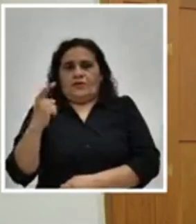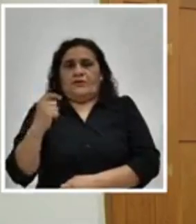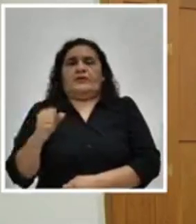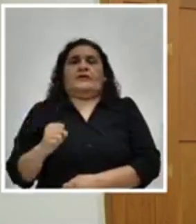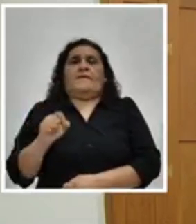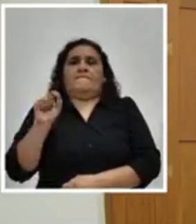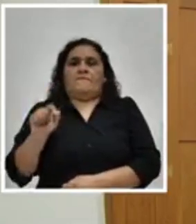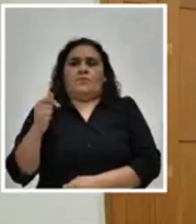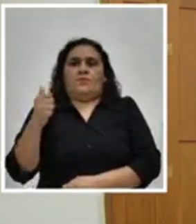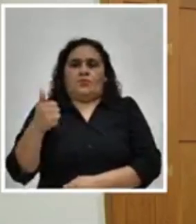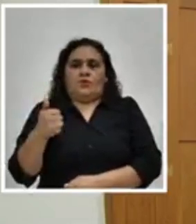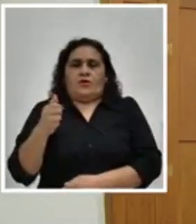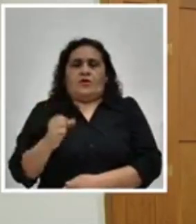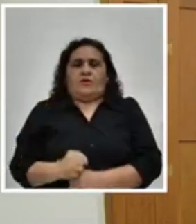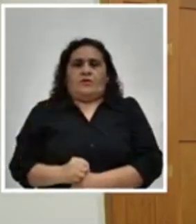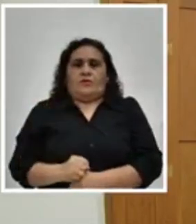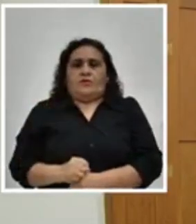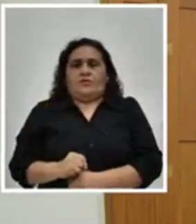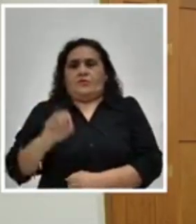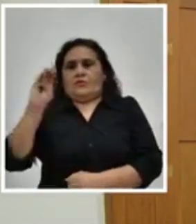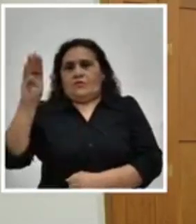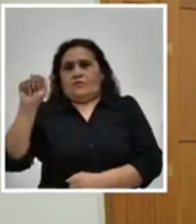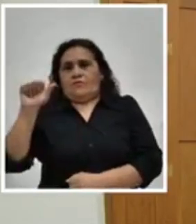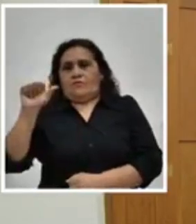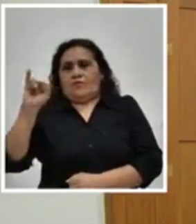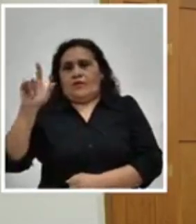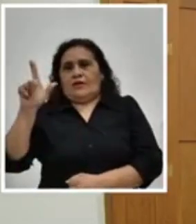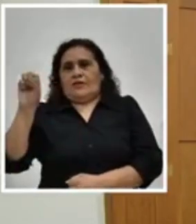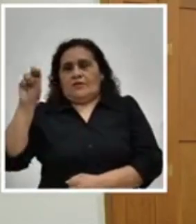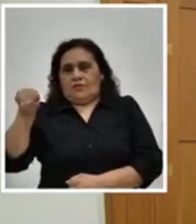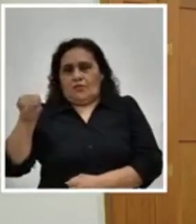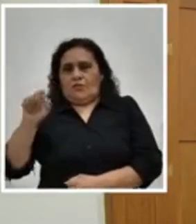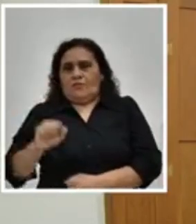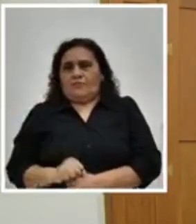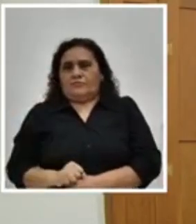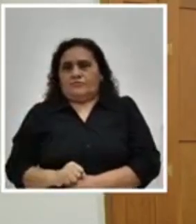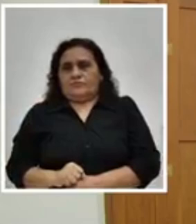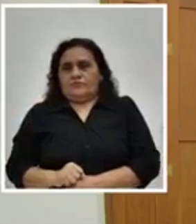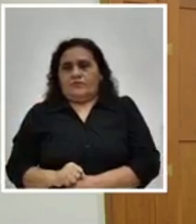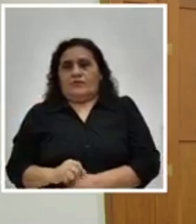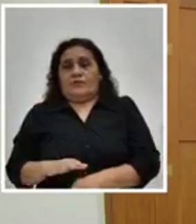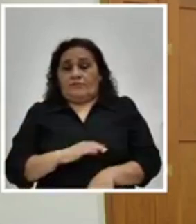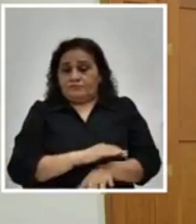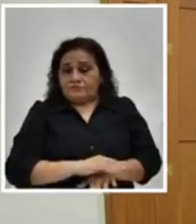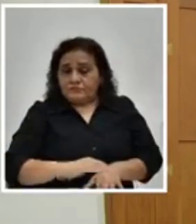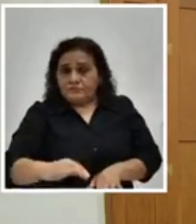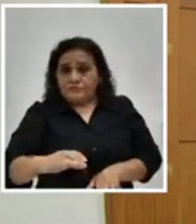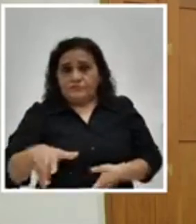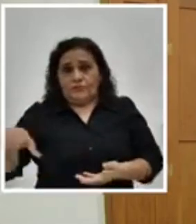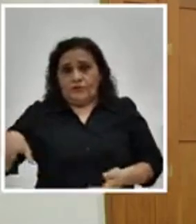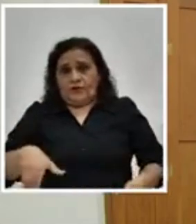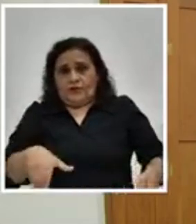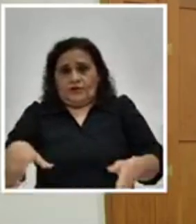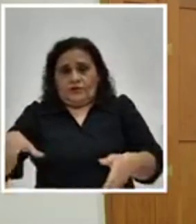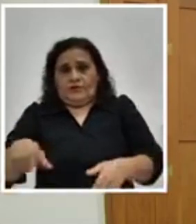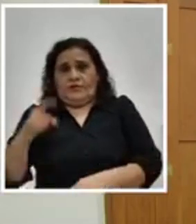1.547.896 pesos provenientes del FAISMUM 2024 en rehabilitación de pavimentos y calles de